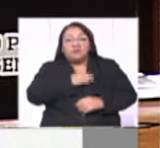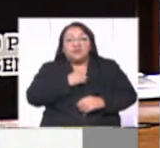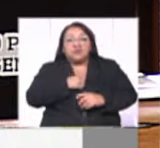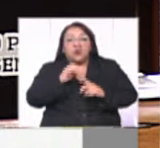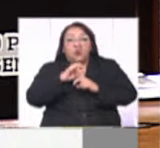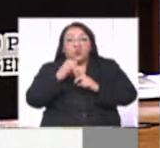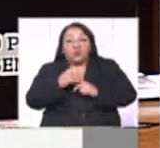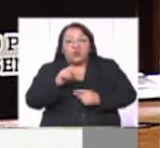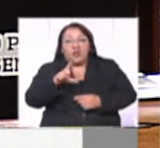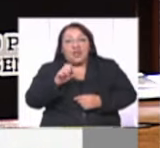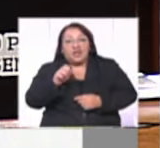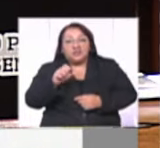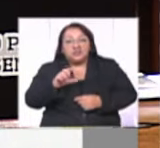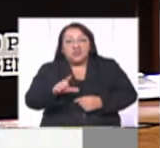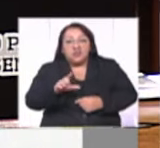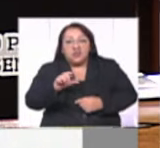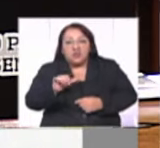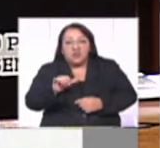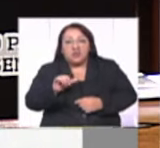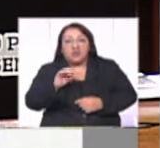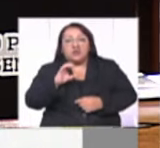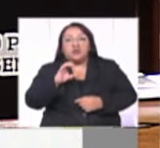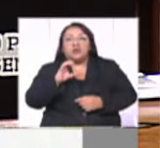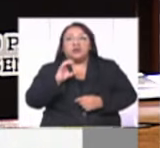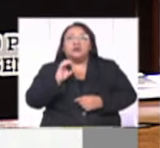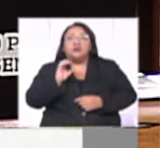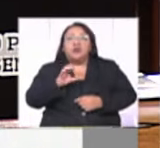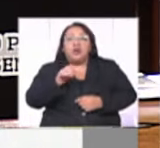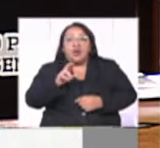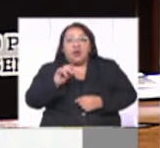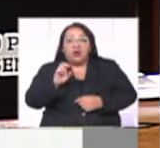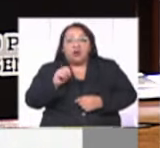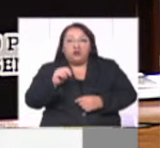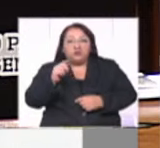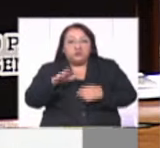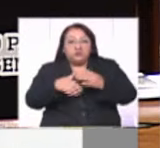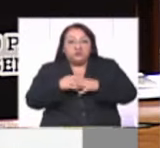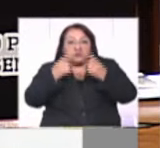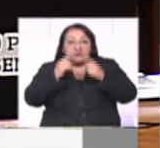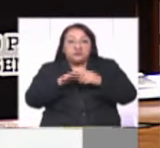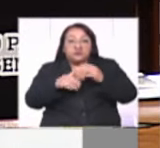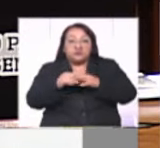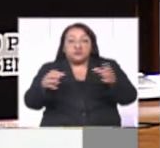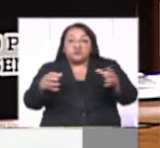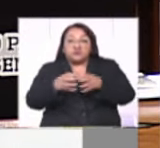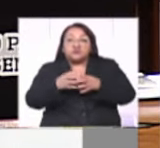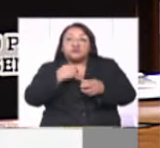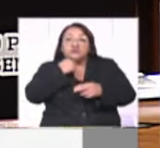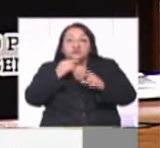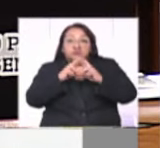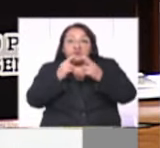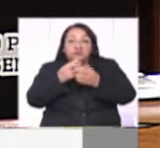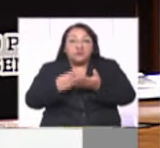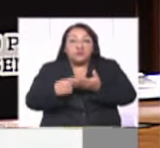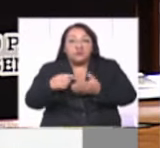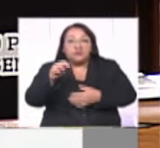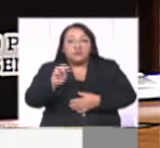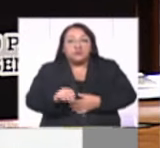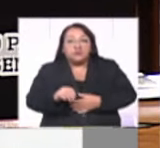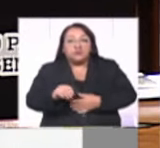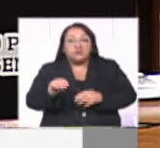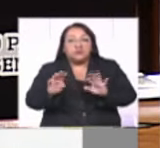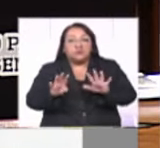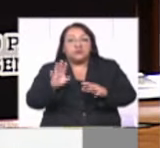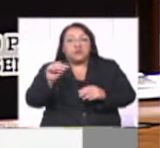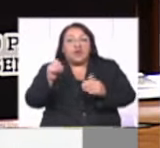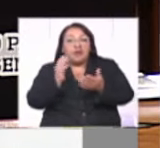señora Leslie Carol Urteaga Peña, y conforme a lo acordado por la Junta de Portavoces en la sesión celebrada el martes